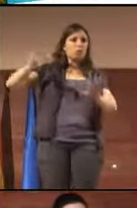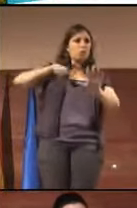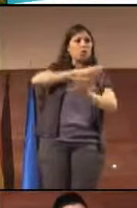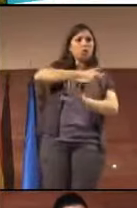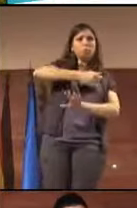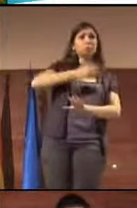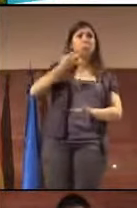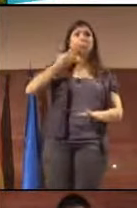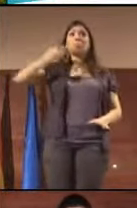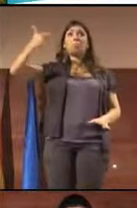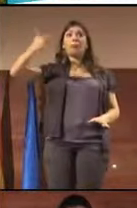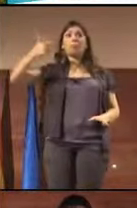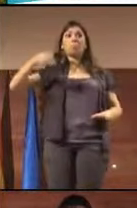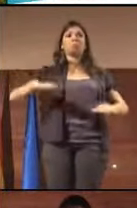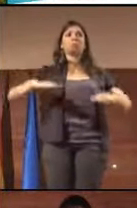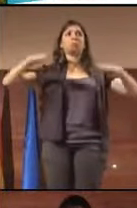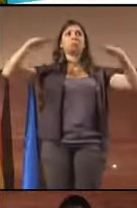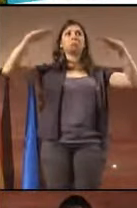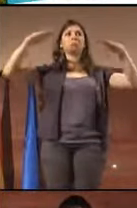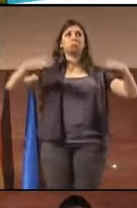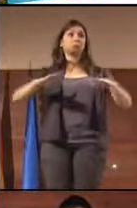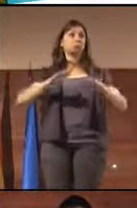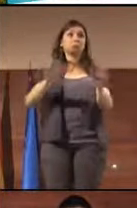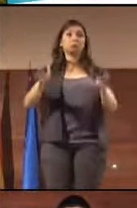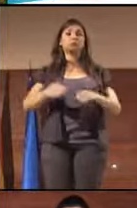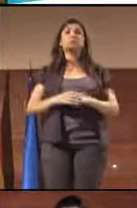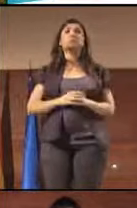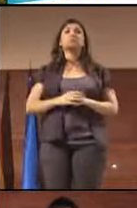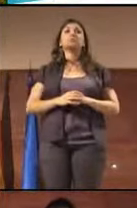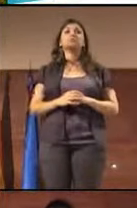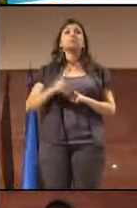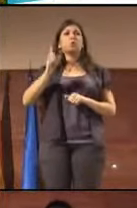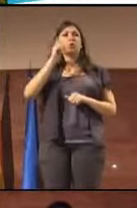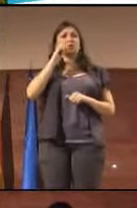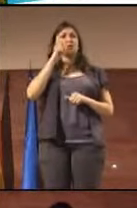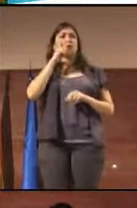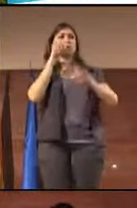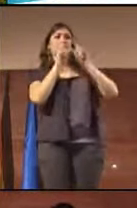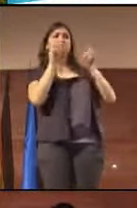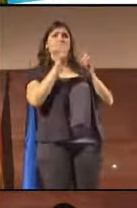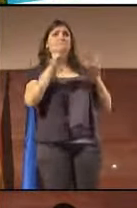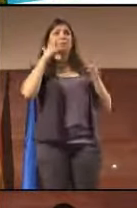tienes un mando que puedes regularlo también. Además, no sé si os habéis fijado, pero